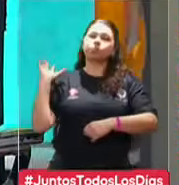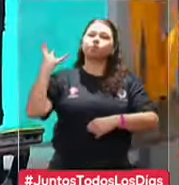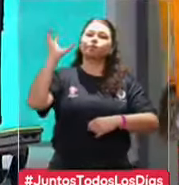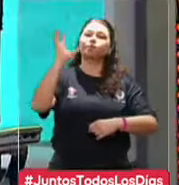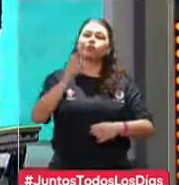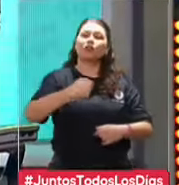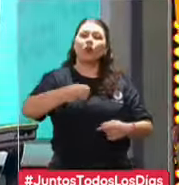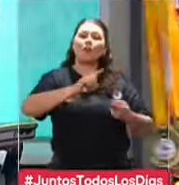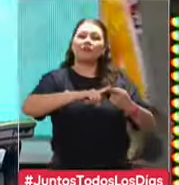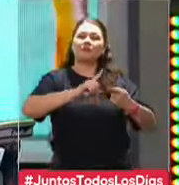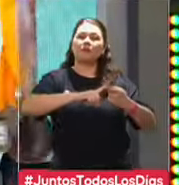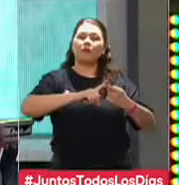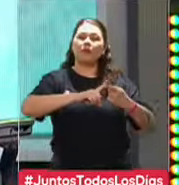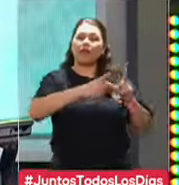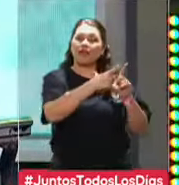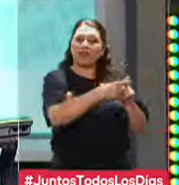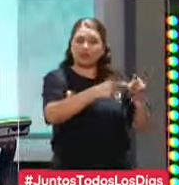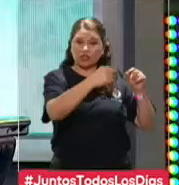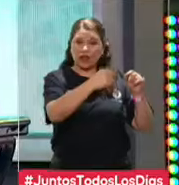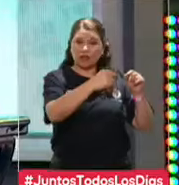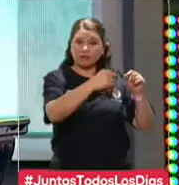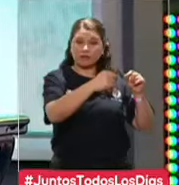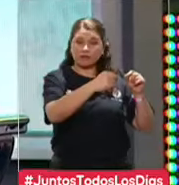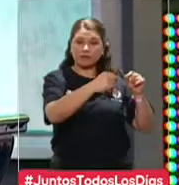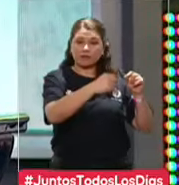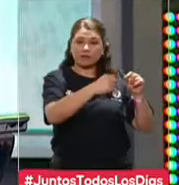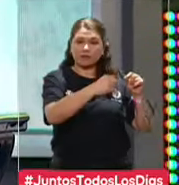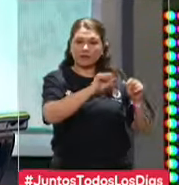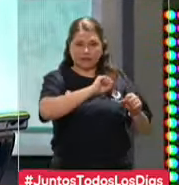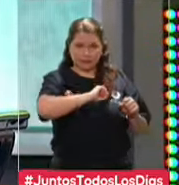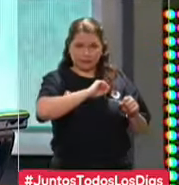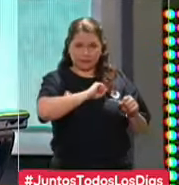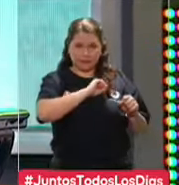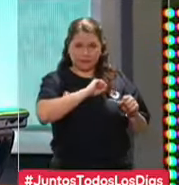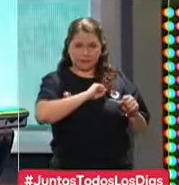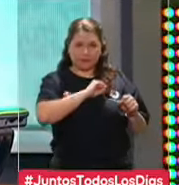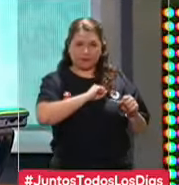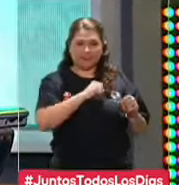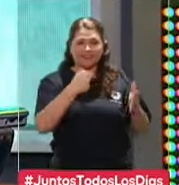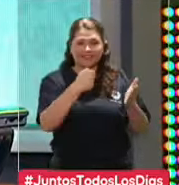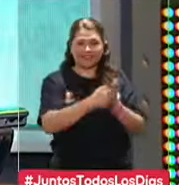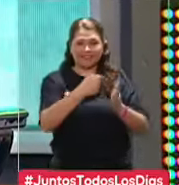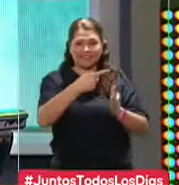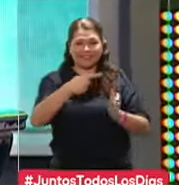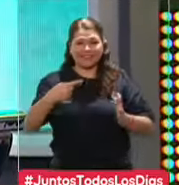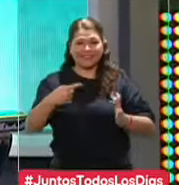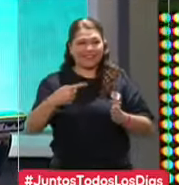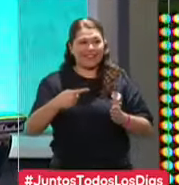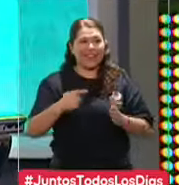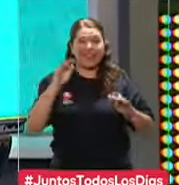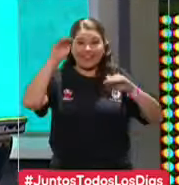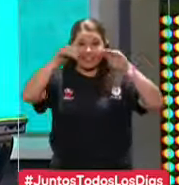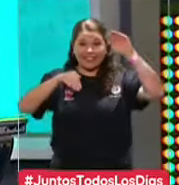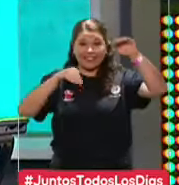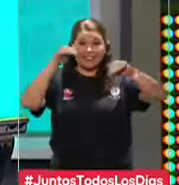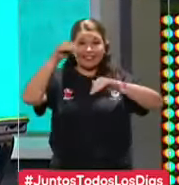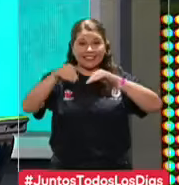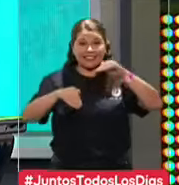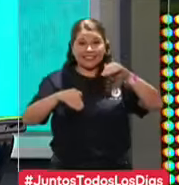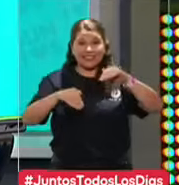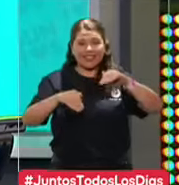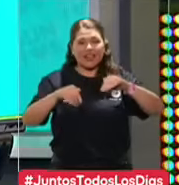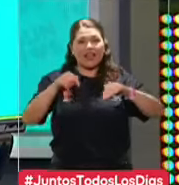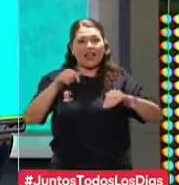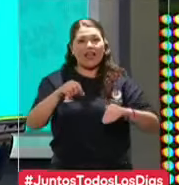en los nacionales de en Santiago. Ajá. El fin de semana de paranatación, donde